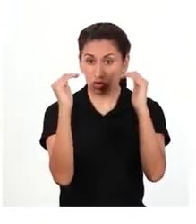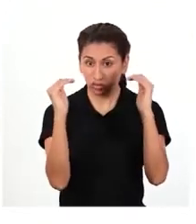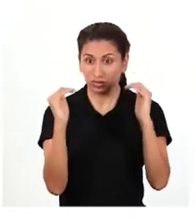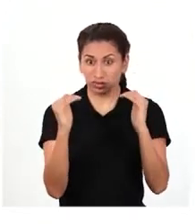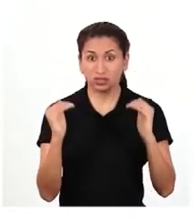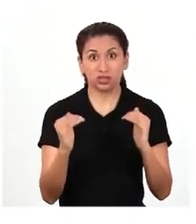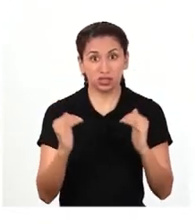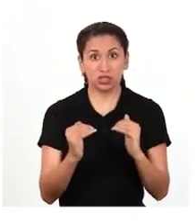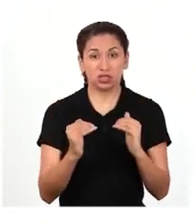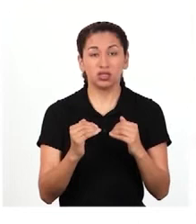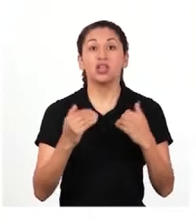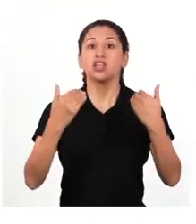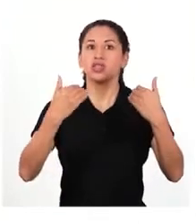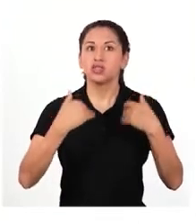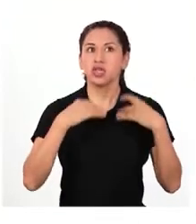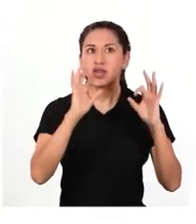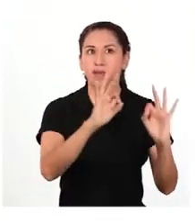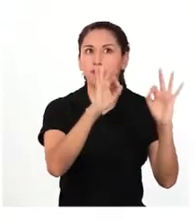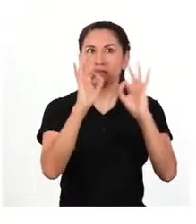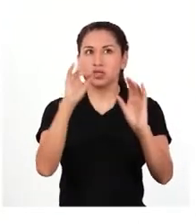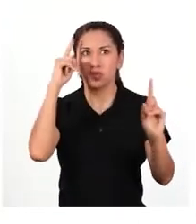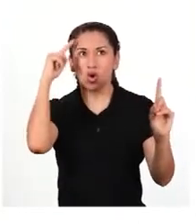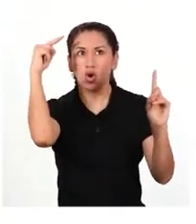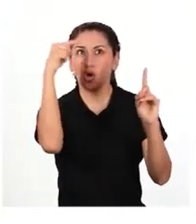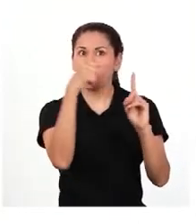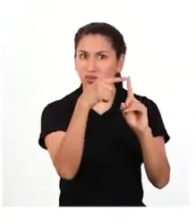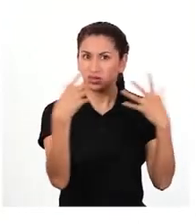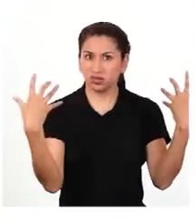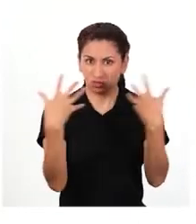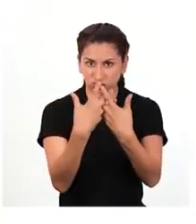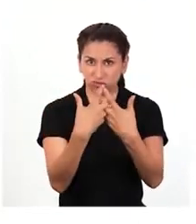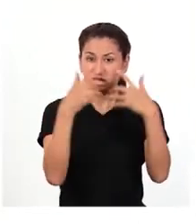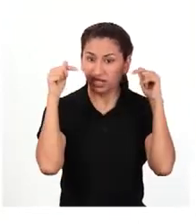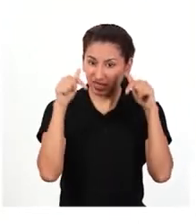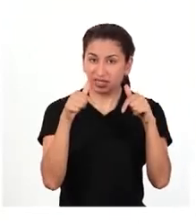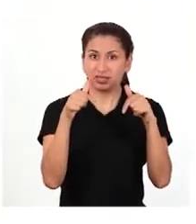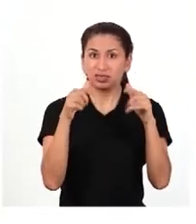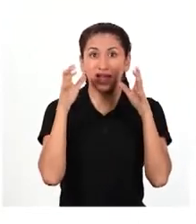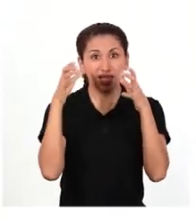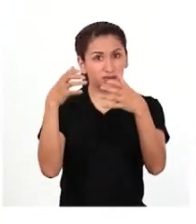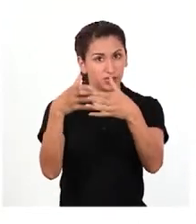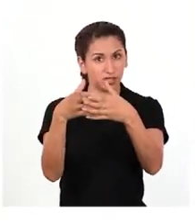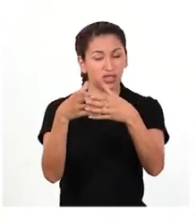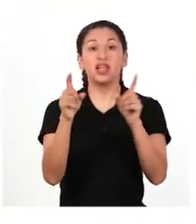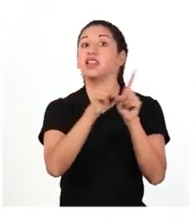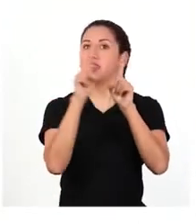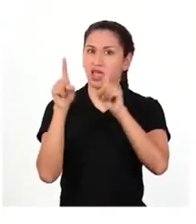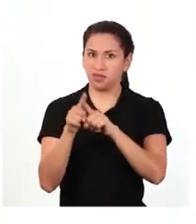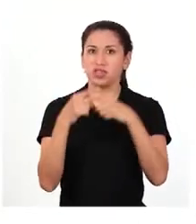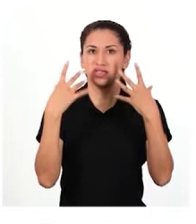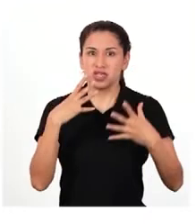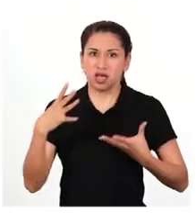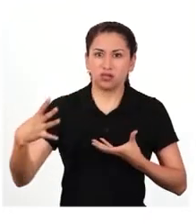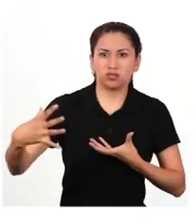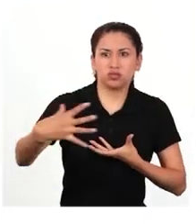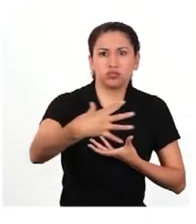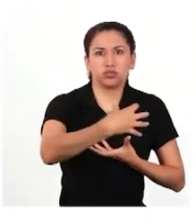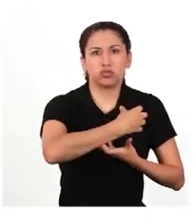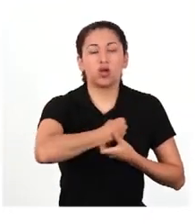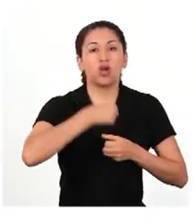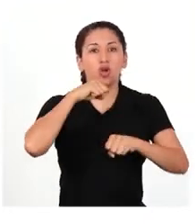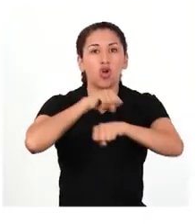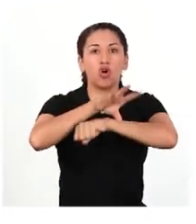la estructura sugerida, responde al reto planteado en la situación de esta experiencia y si